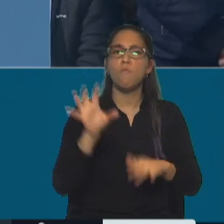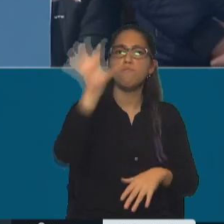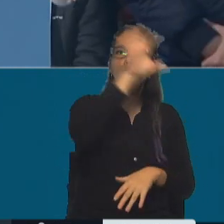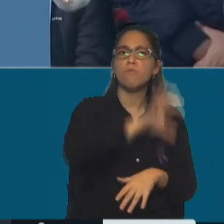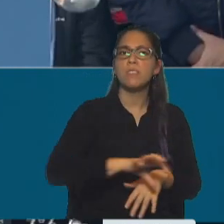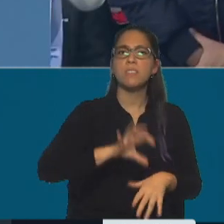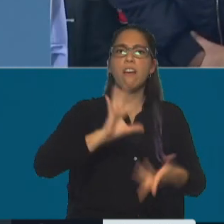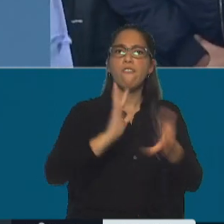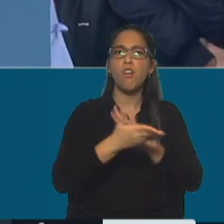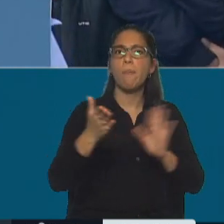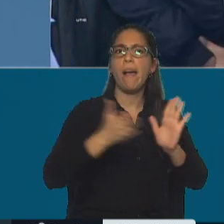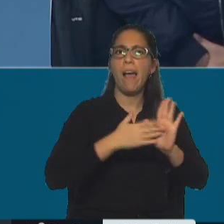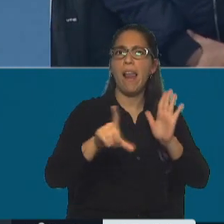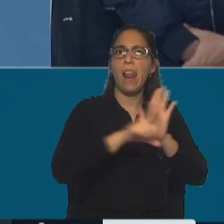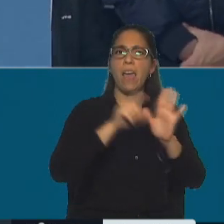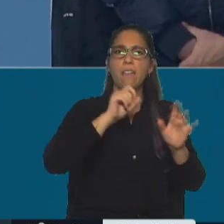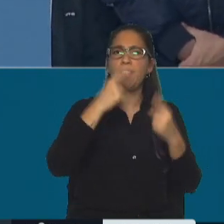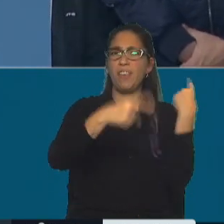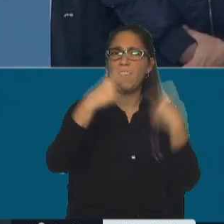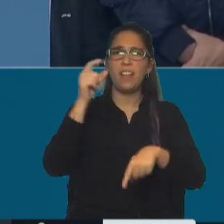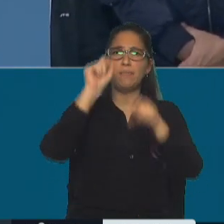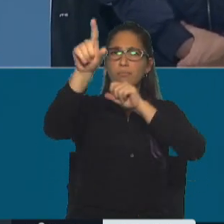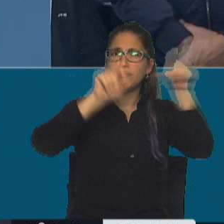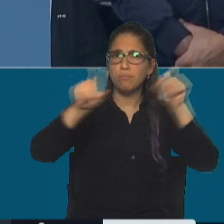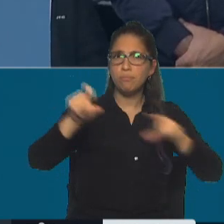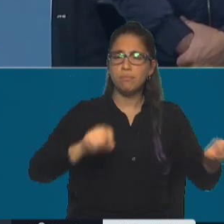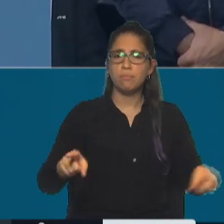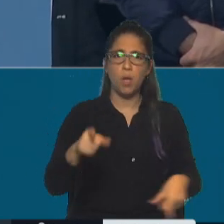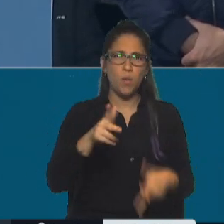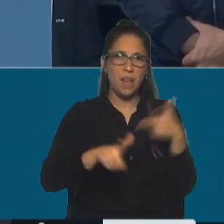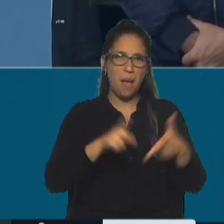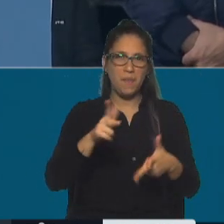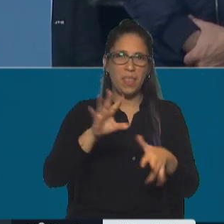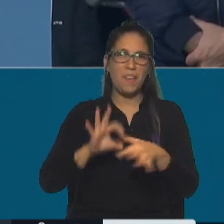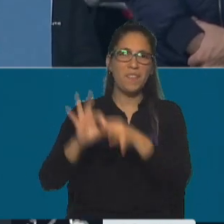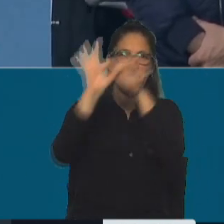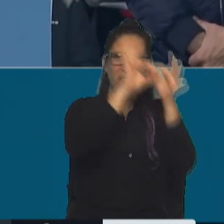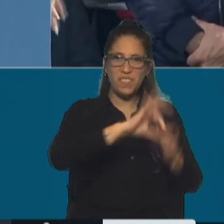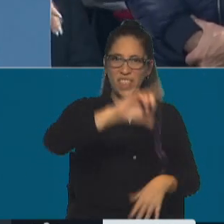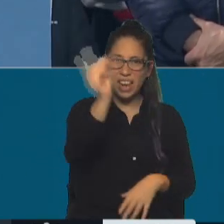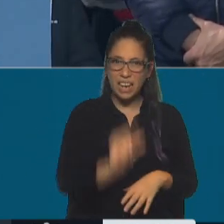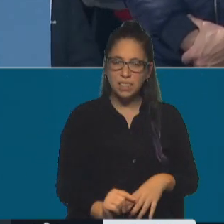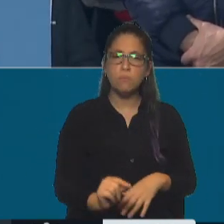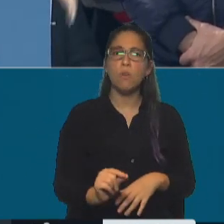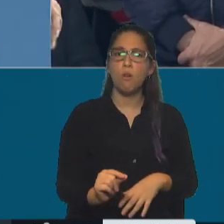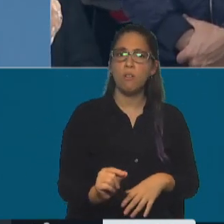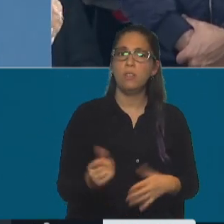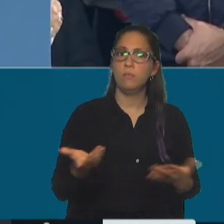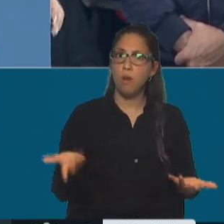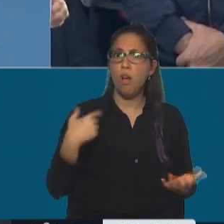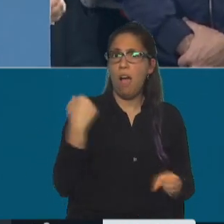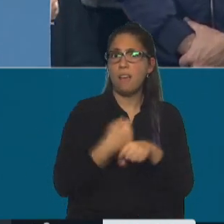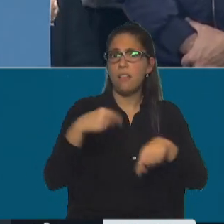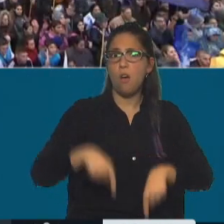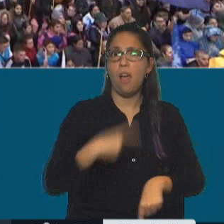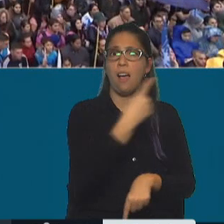provincias, nada más y nada menos que vos mencionabas federalismo, ¿no? Bueno, eso reclaman también las provincias, ¿no? Que hasta aquí manejan